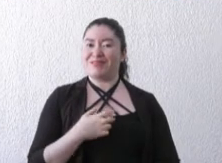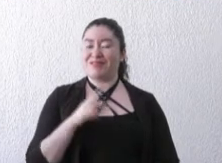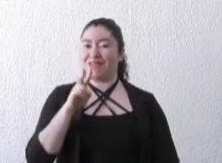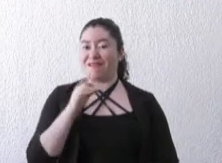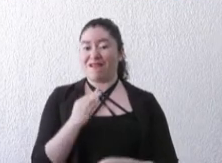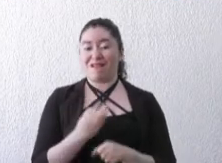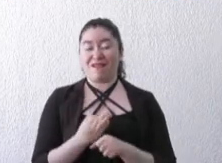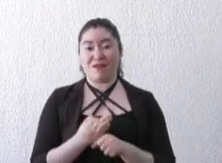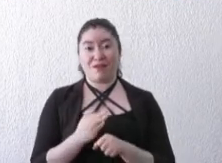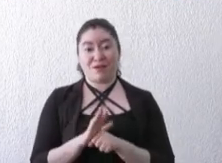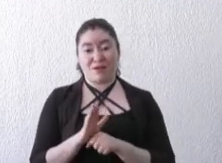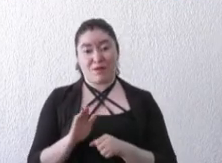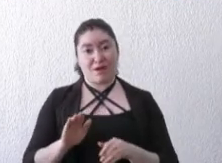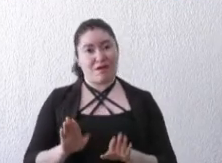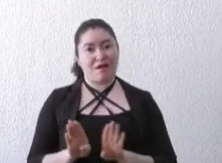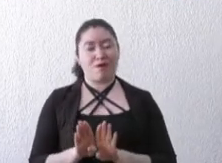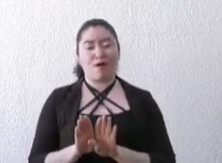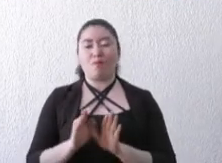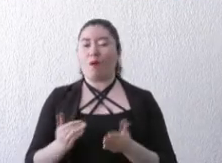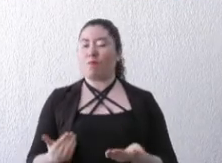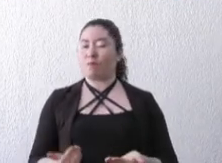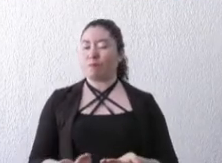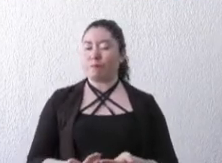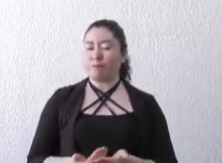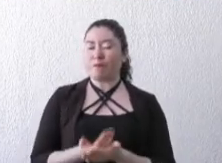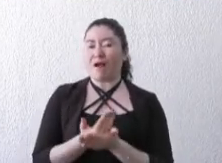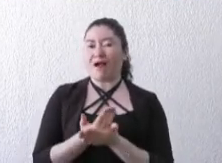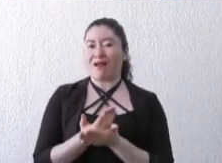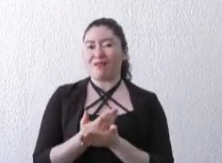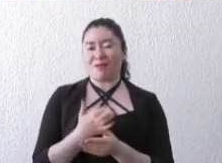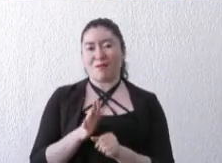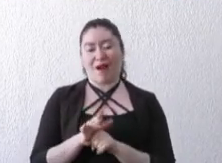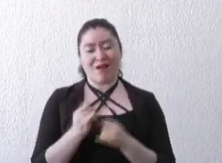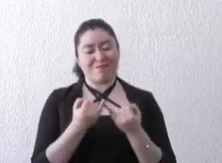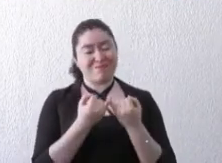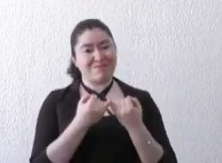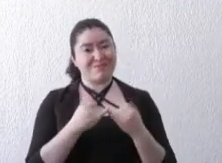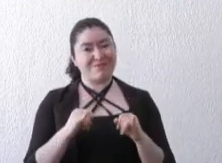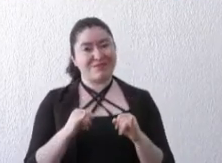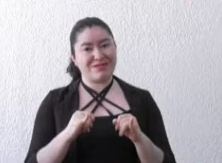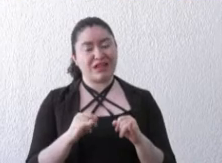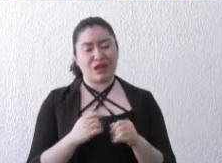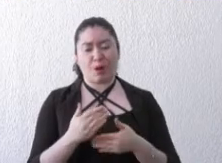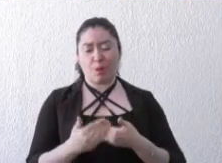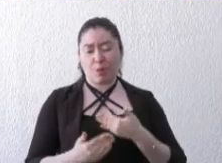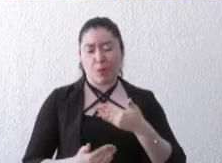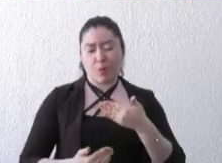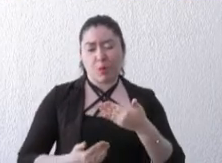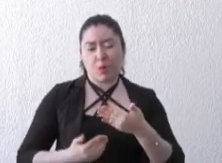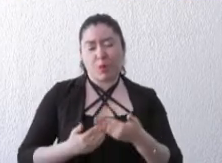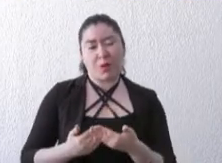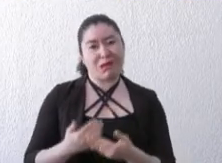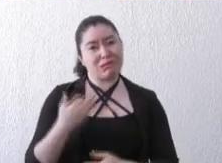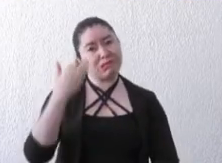del nacimiento, de la inauguración de esta institución, que sin duda ha sido un proceso largo.